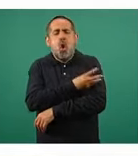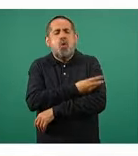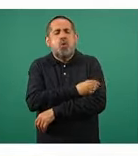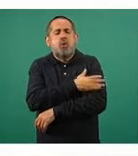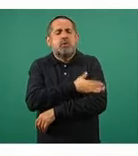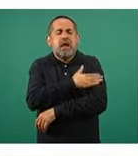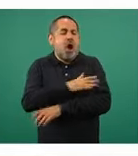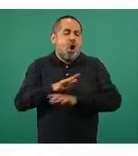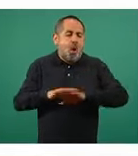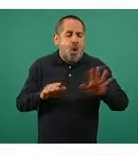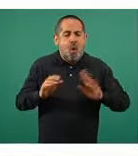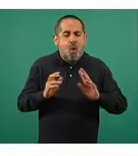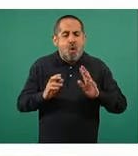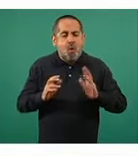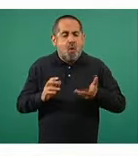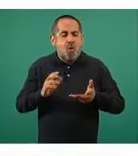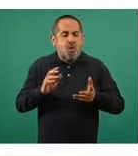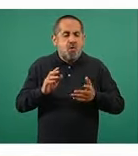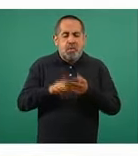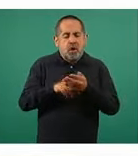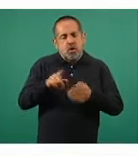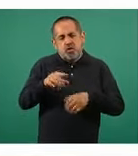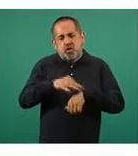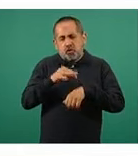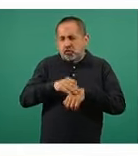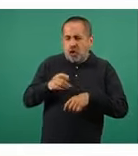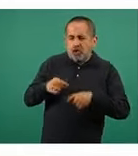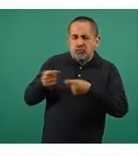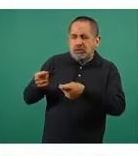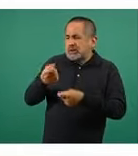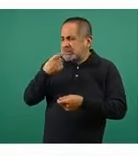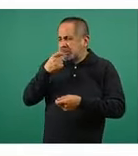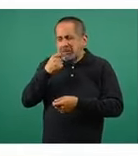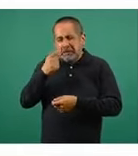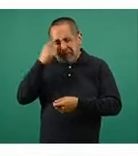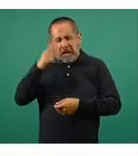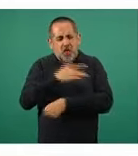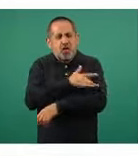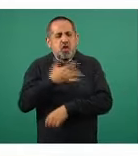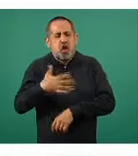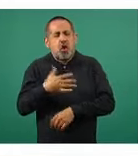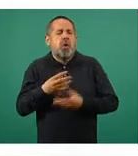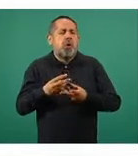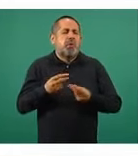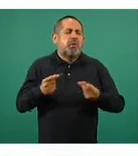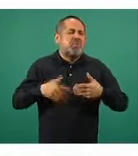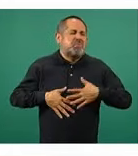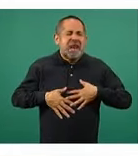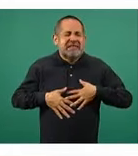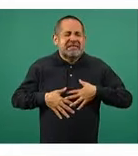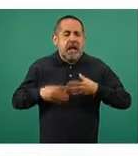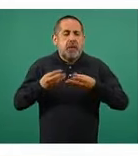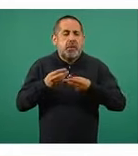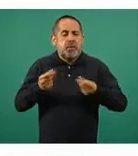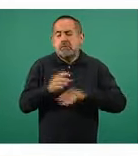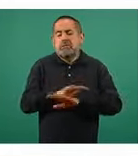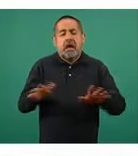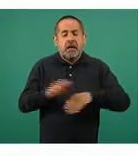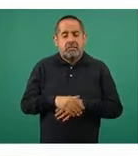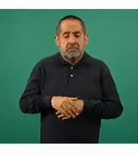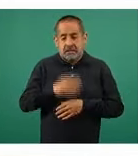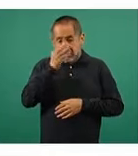simple y llanamente la indicación de algún medicamento para el dolor o para el malestar. Son